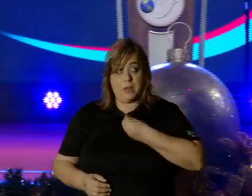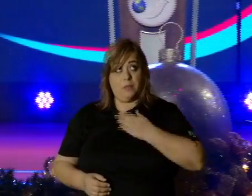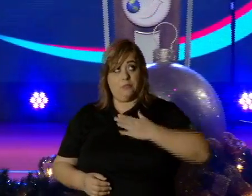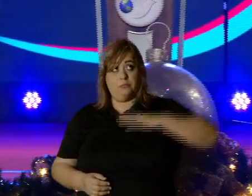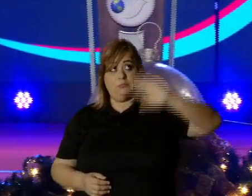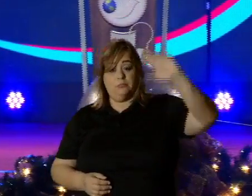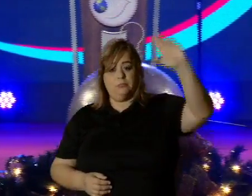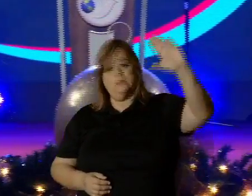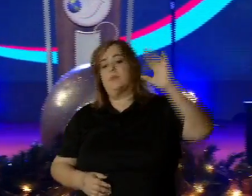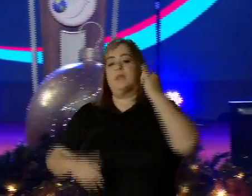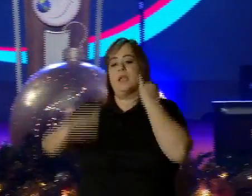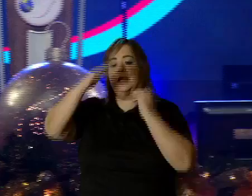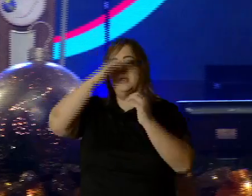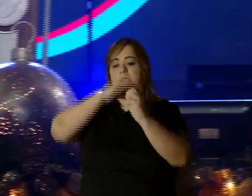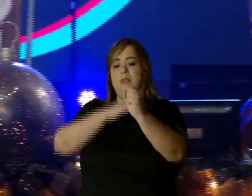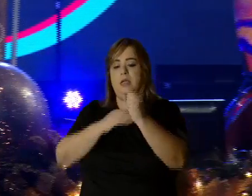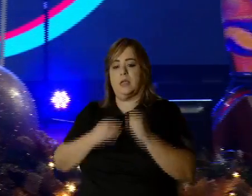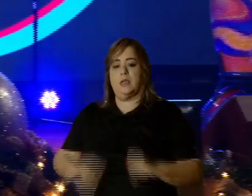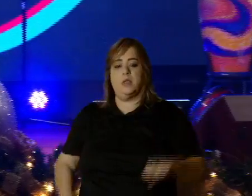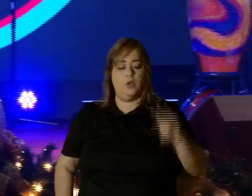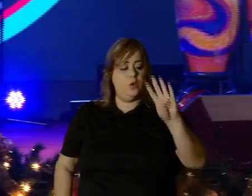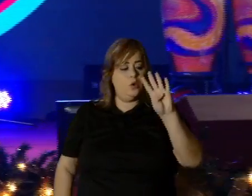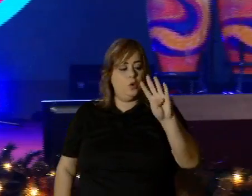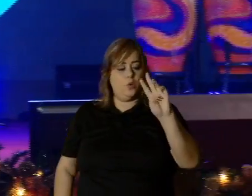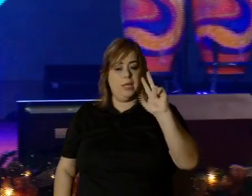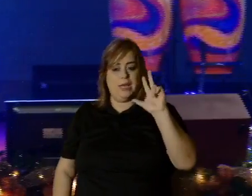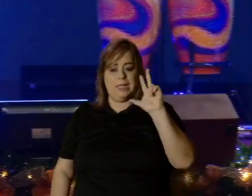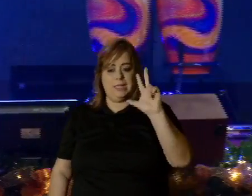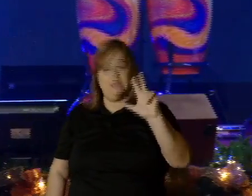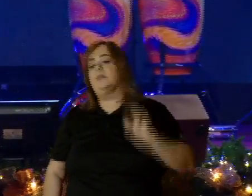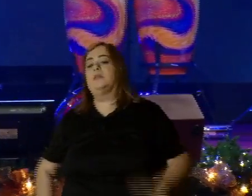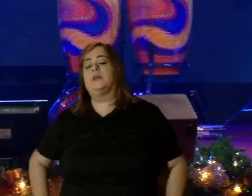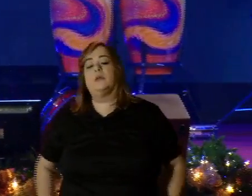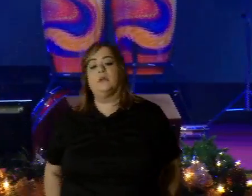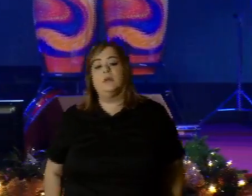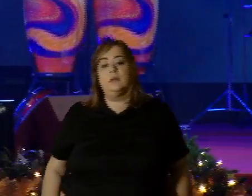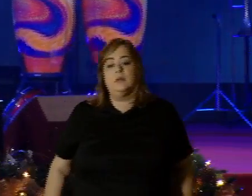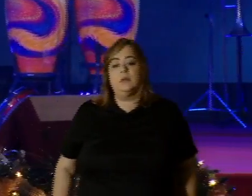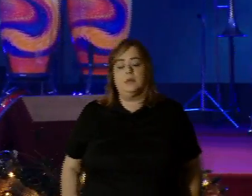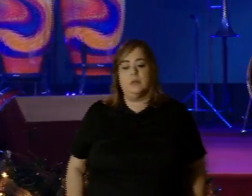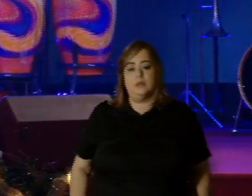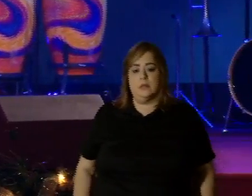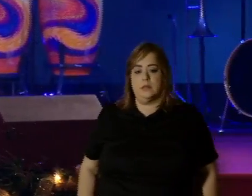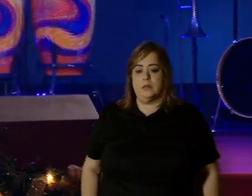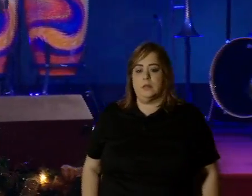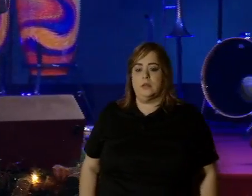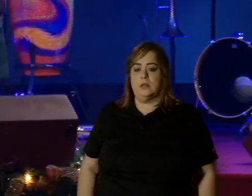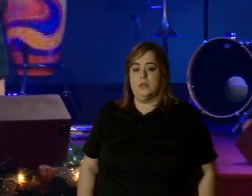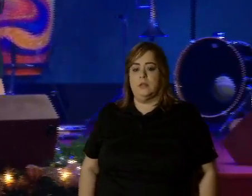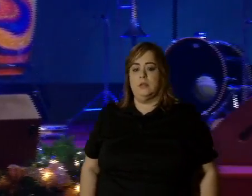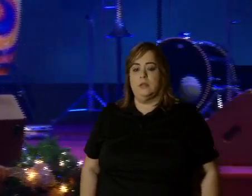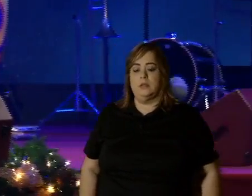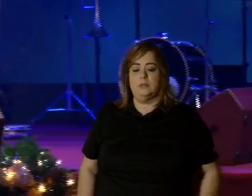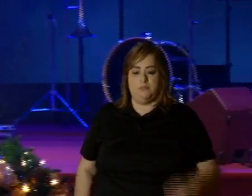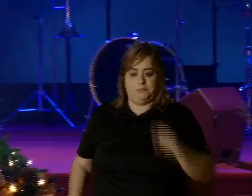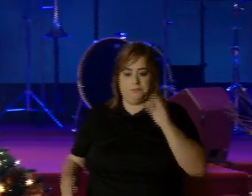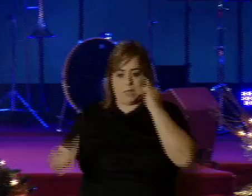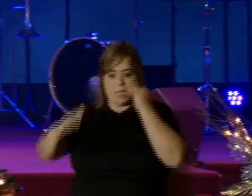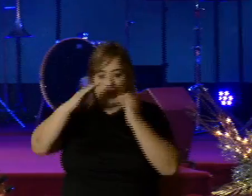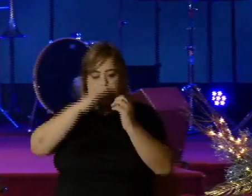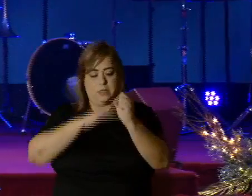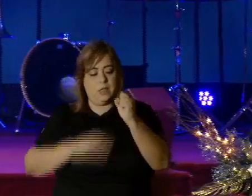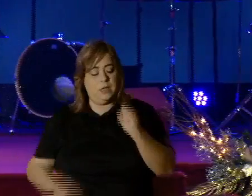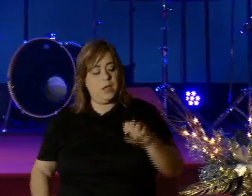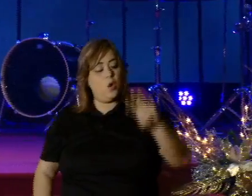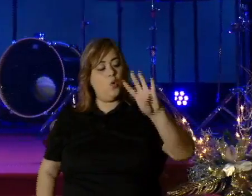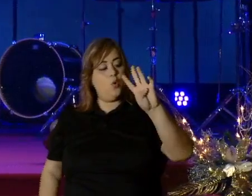Ponme Isaías 43. Necesito 10 días para predicar. No, no, tranquilo. Empezamos hoy. Isaías 43. Un momentito.